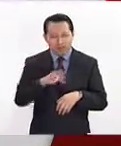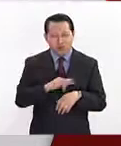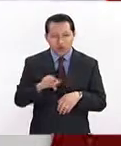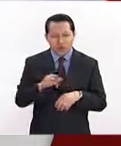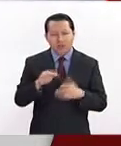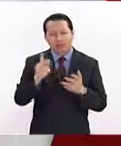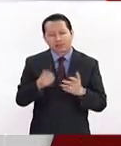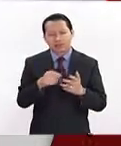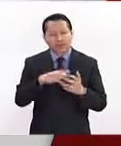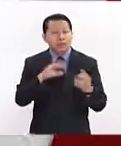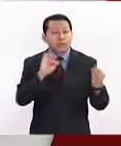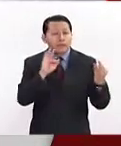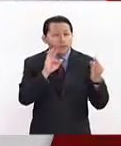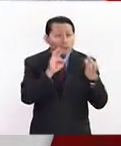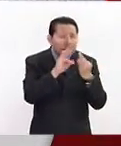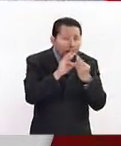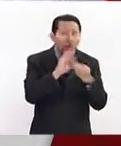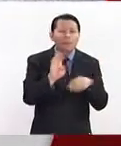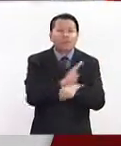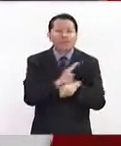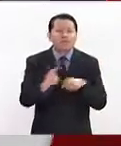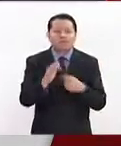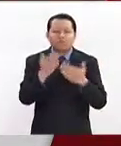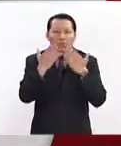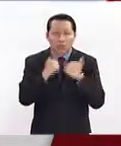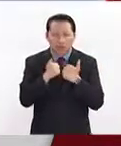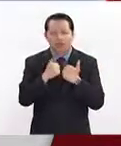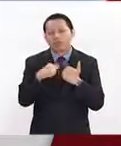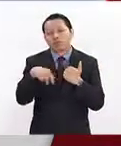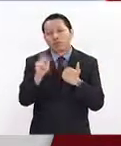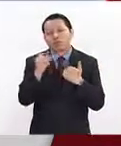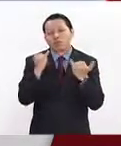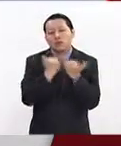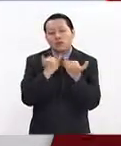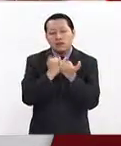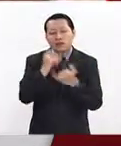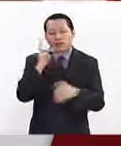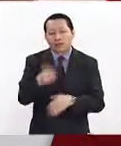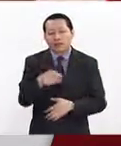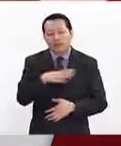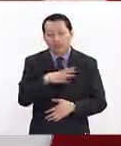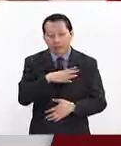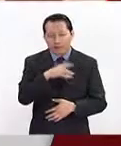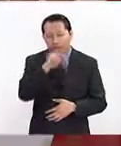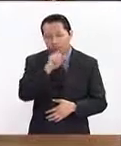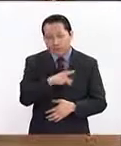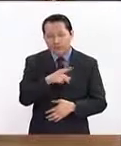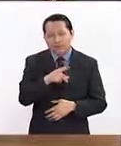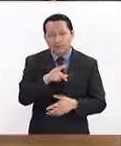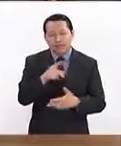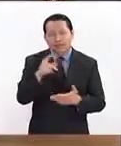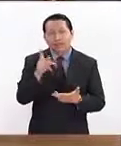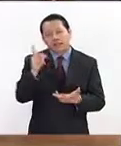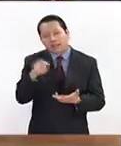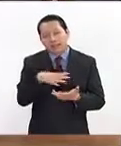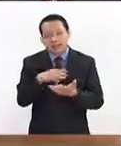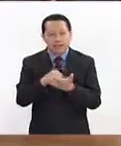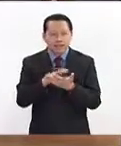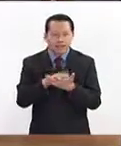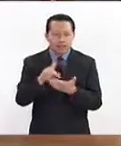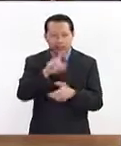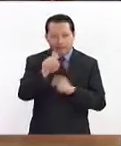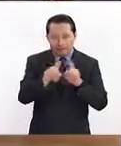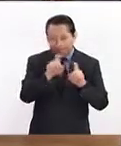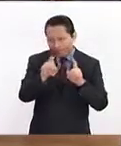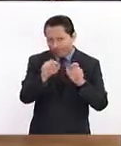tanto ya no me da los beneficios que me daba antes, ¿no? Pero pues a final de cuentas son pronósticos, son cifras